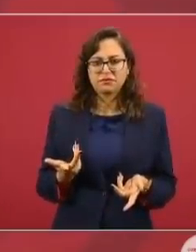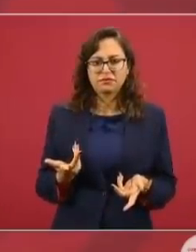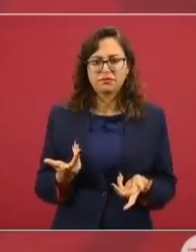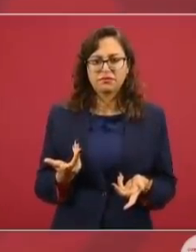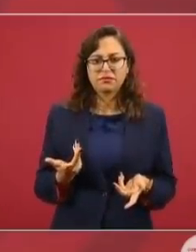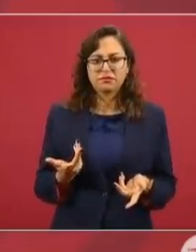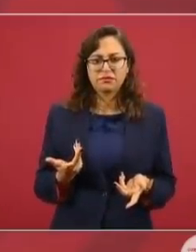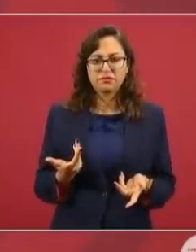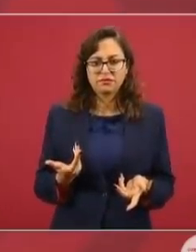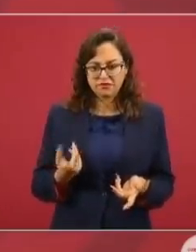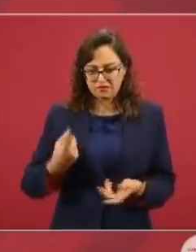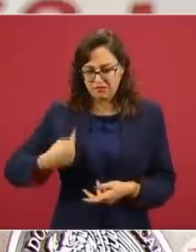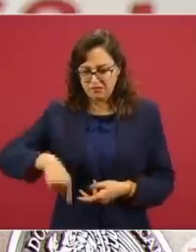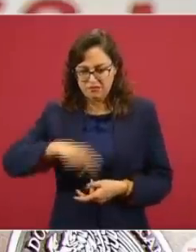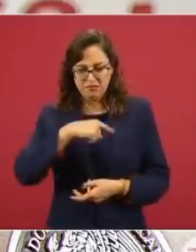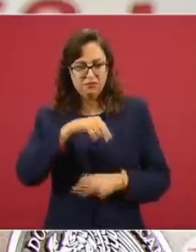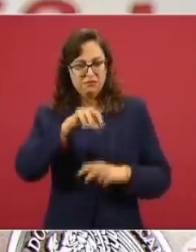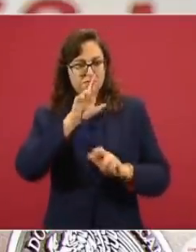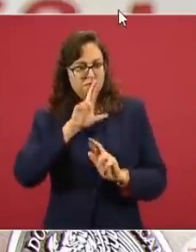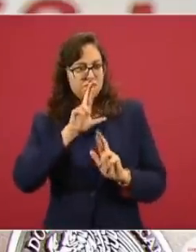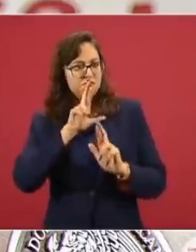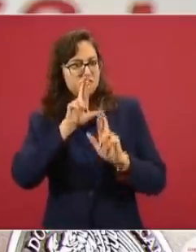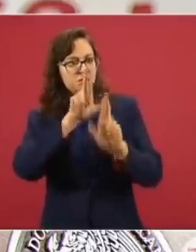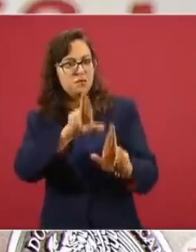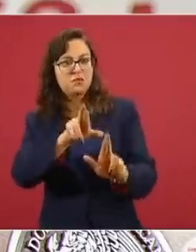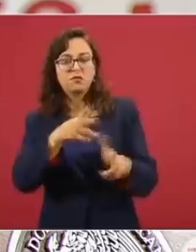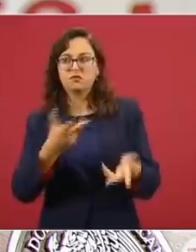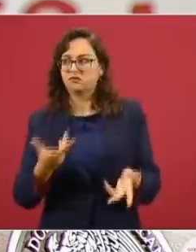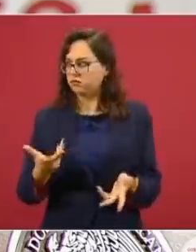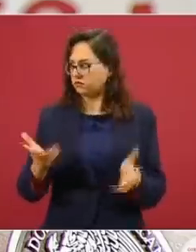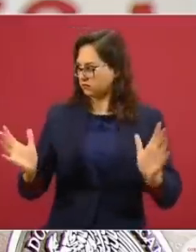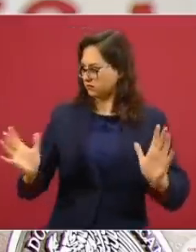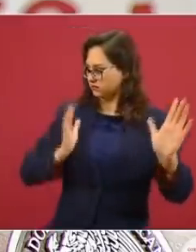utilizando nuestro derecho de réplica, porque antes era